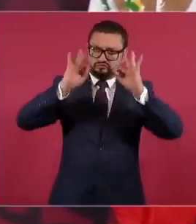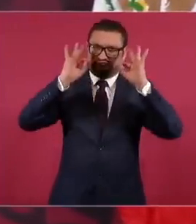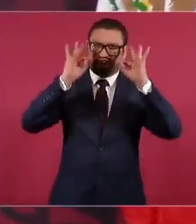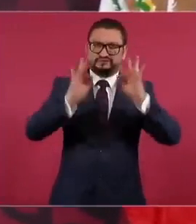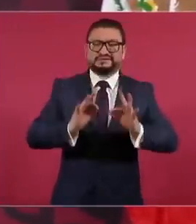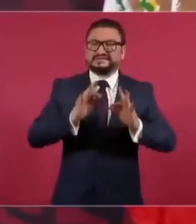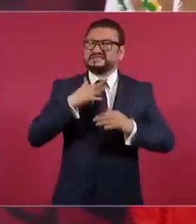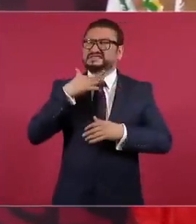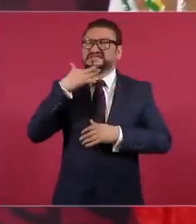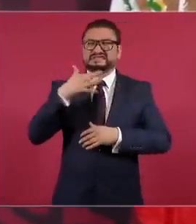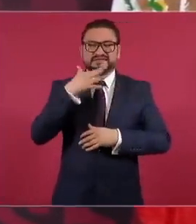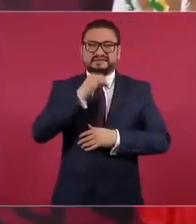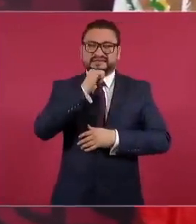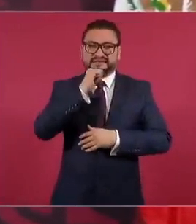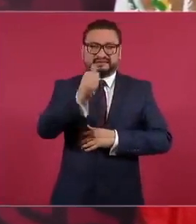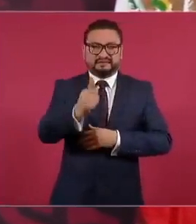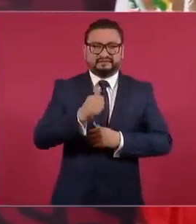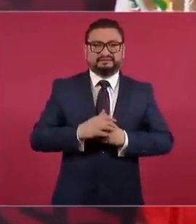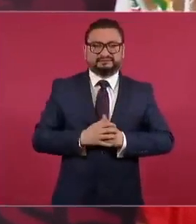incorruptibles,